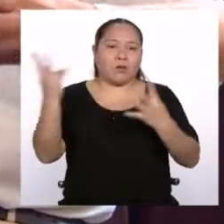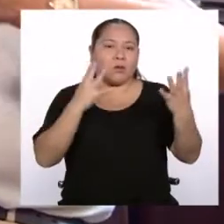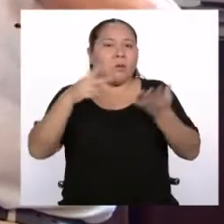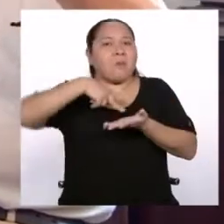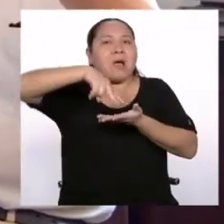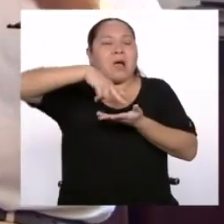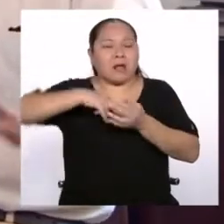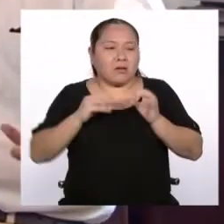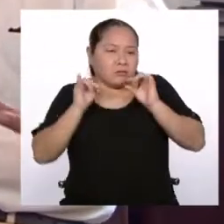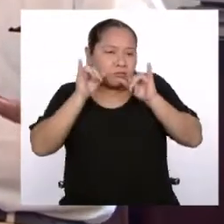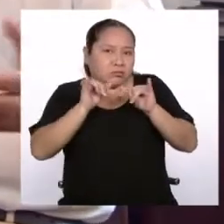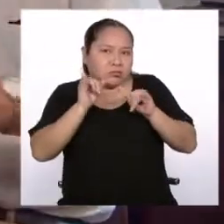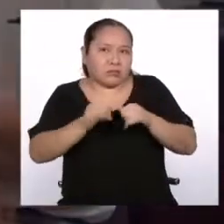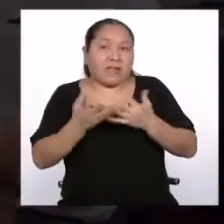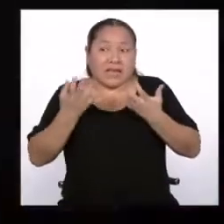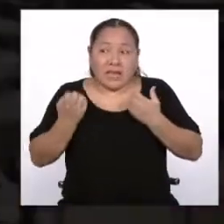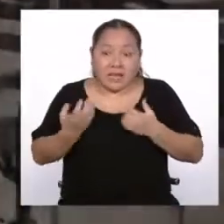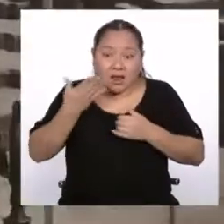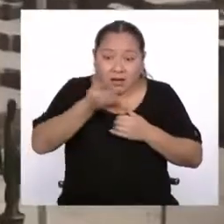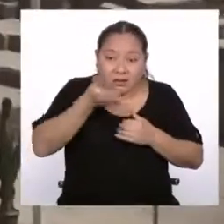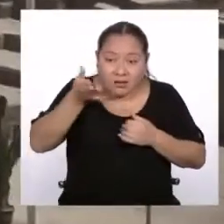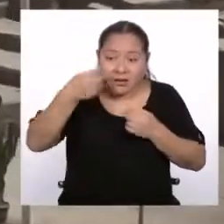esté, quiera estar.